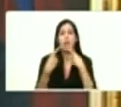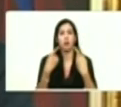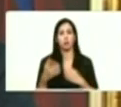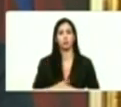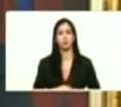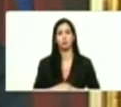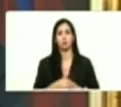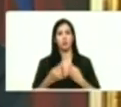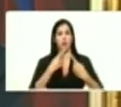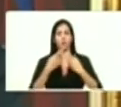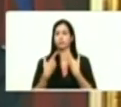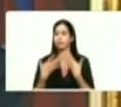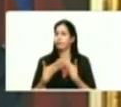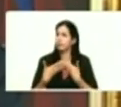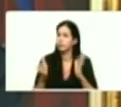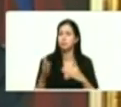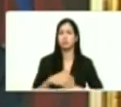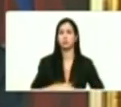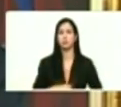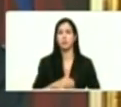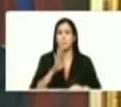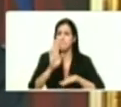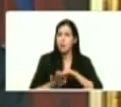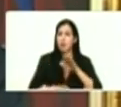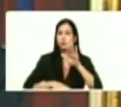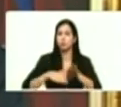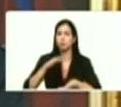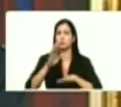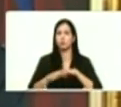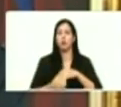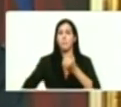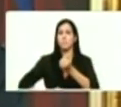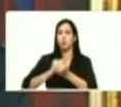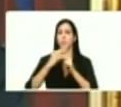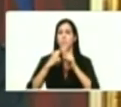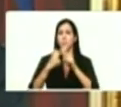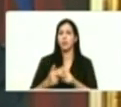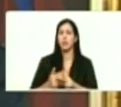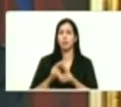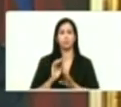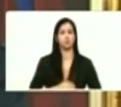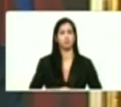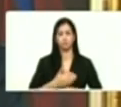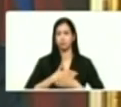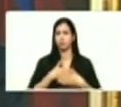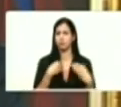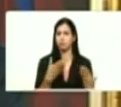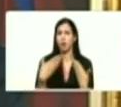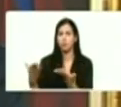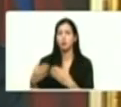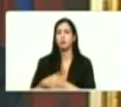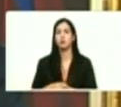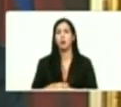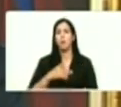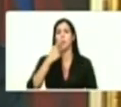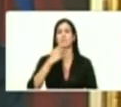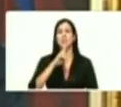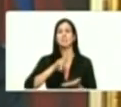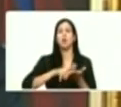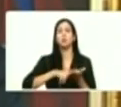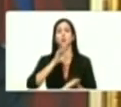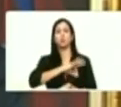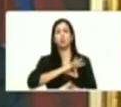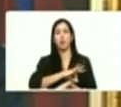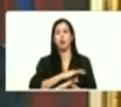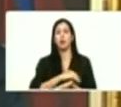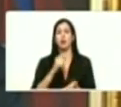ese diálogo con esos pasos que se han dado con los financiamientos con la política de seguridad social y los pensionados